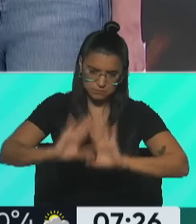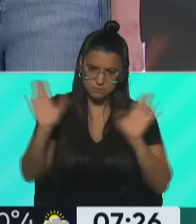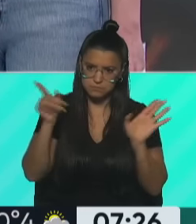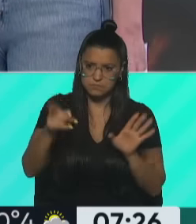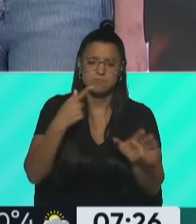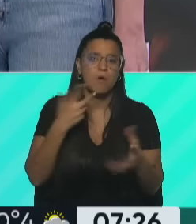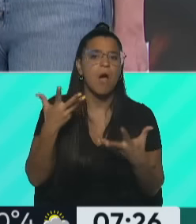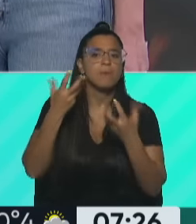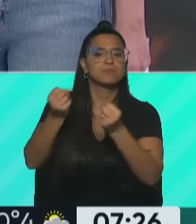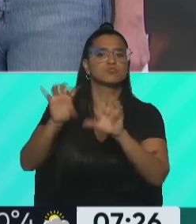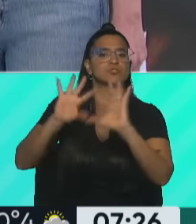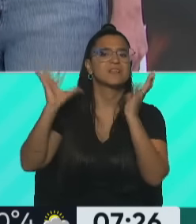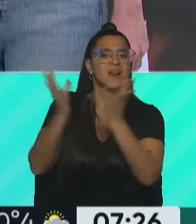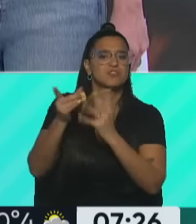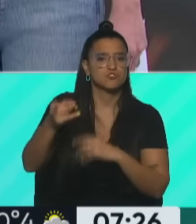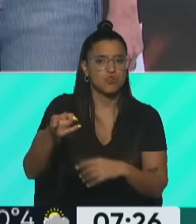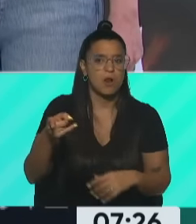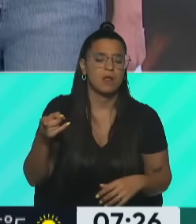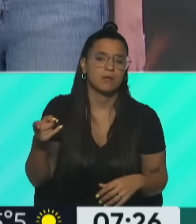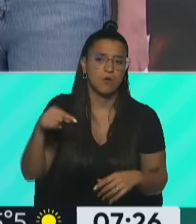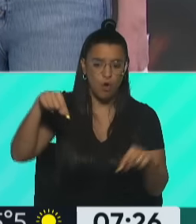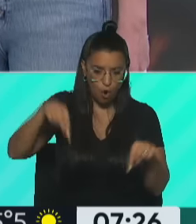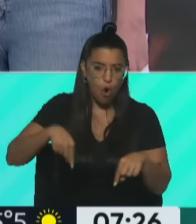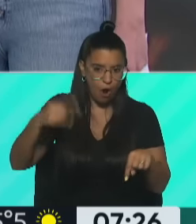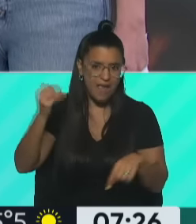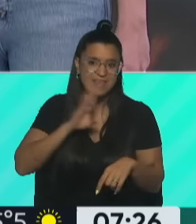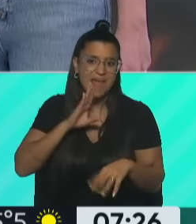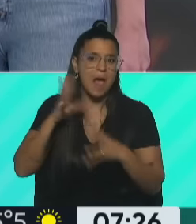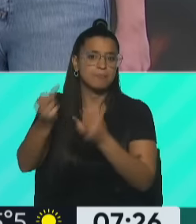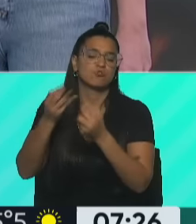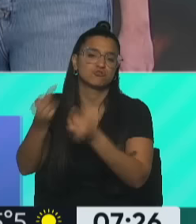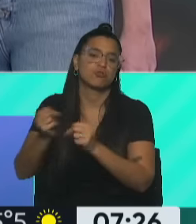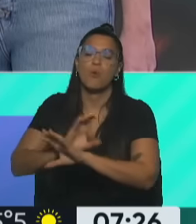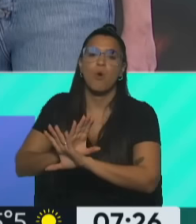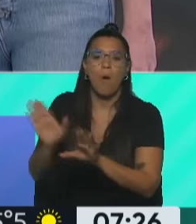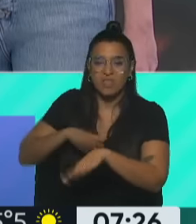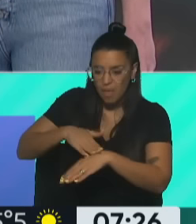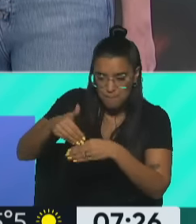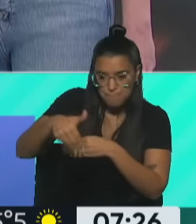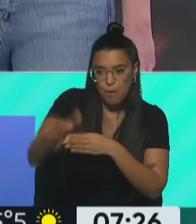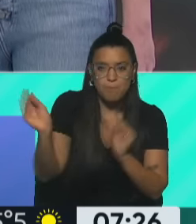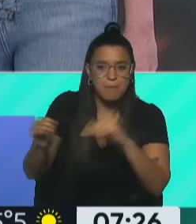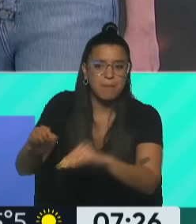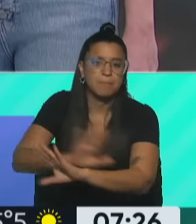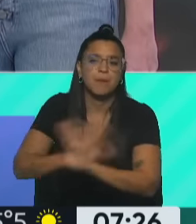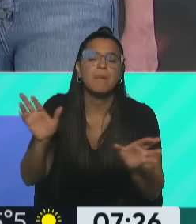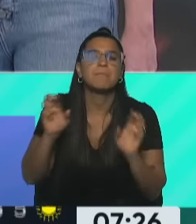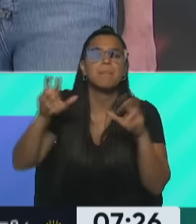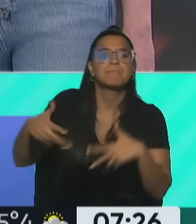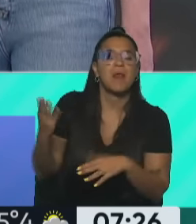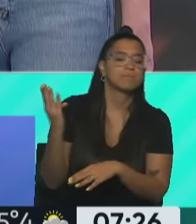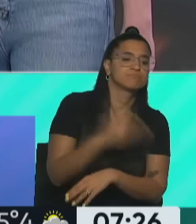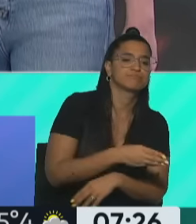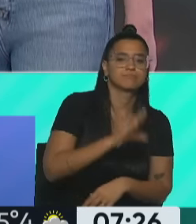el apoyo internacional del cual hoy goza Israel, que no iba a tener mucho tiempo más para sus planes de derrotar